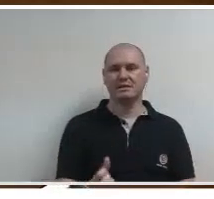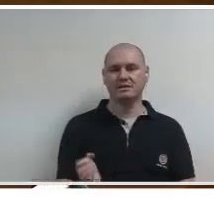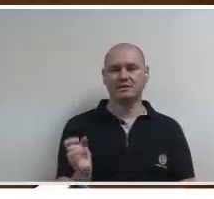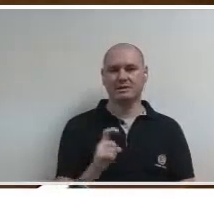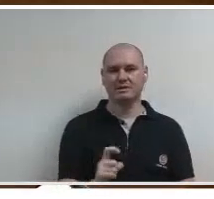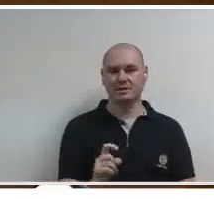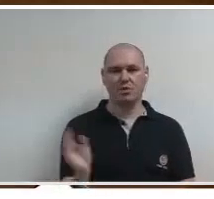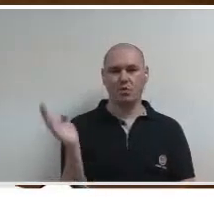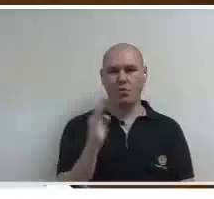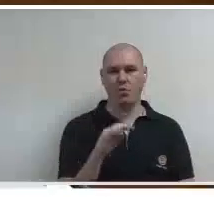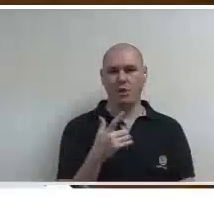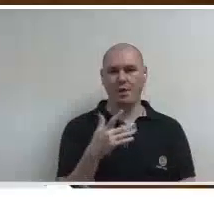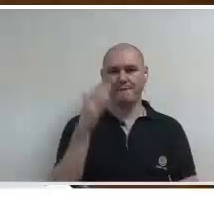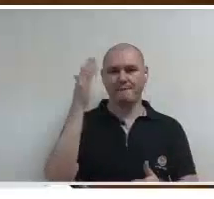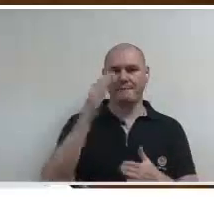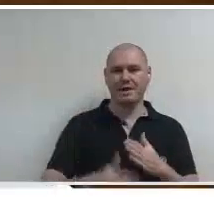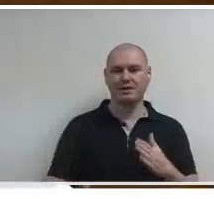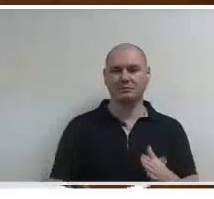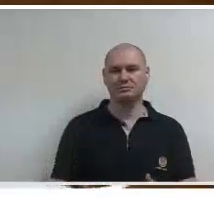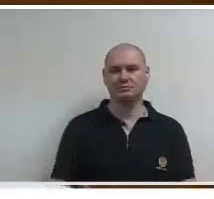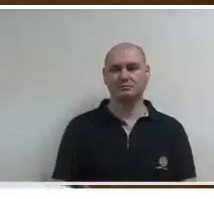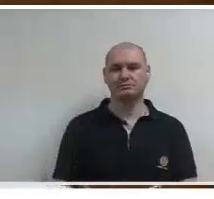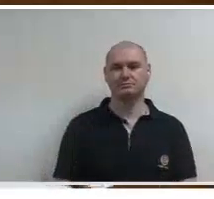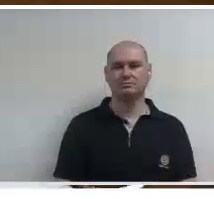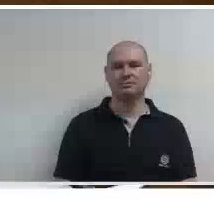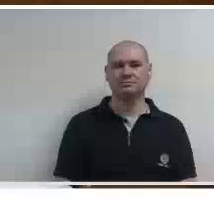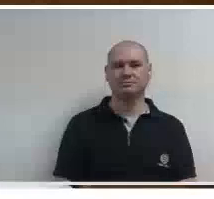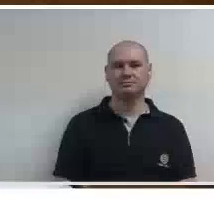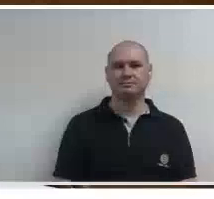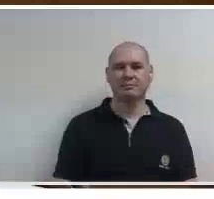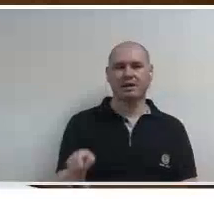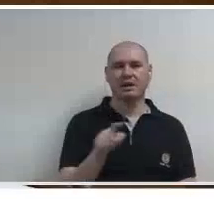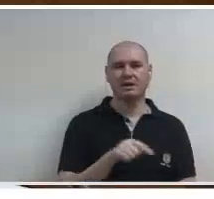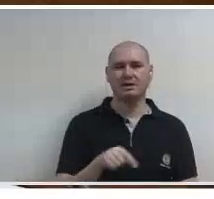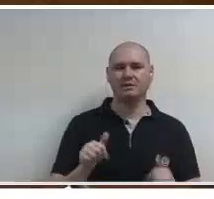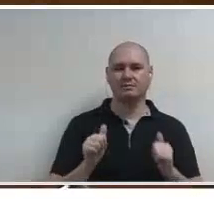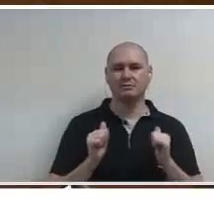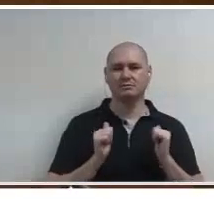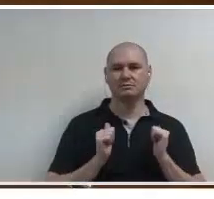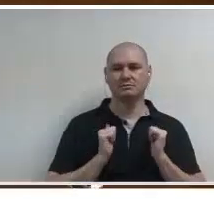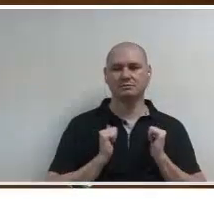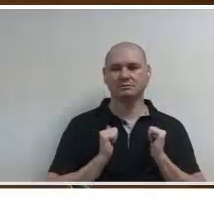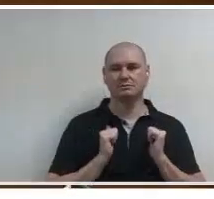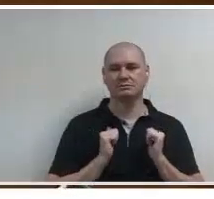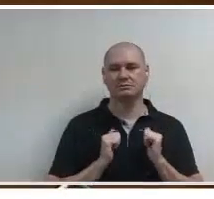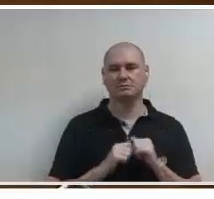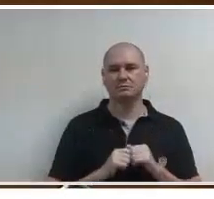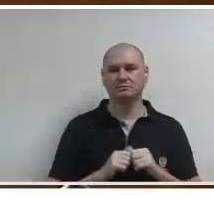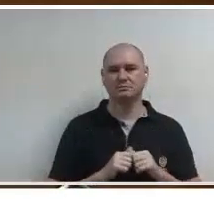audiencia 27. Leía ahí ya ahí una requerimiento les guabo ni mojua.